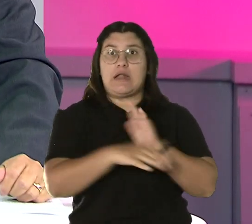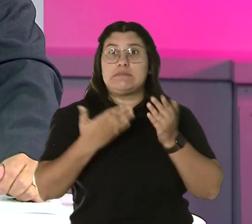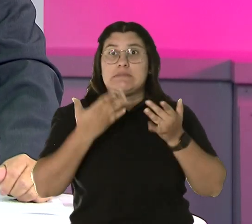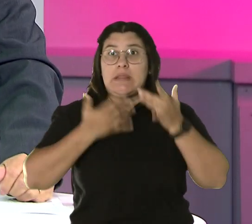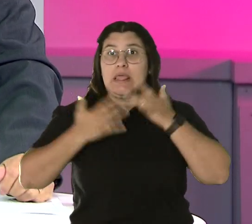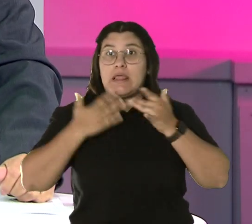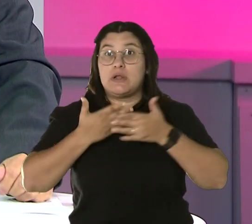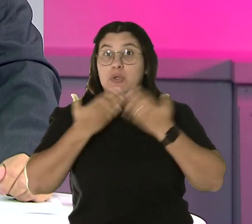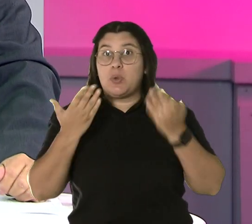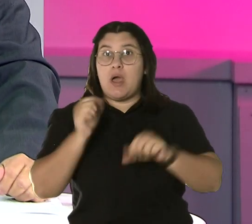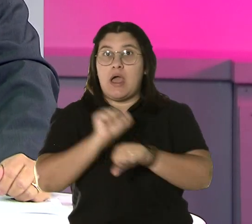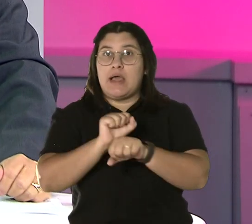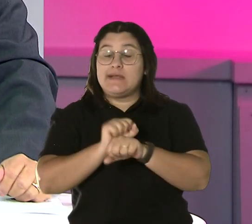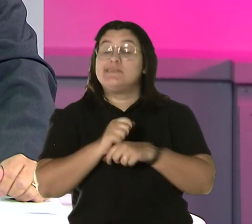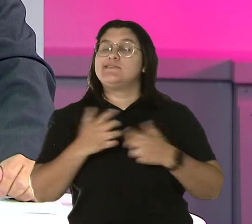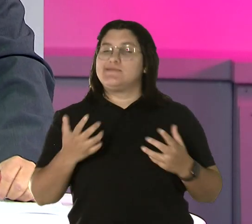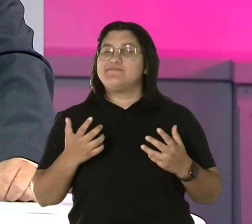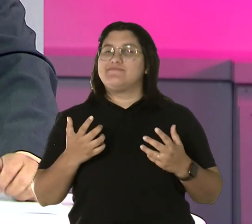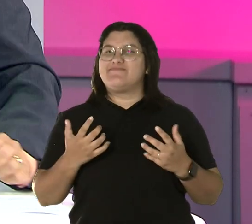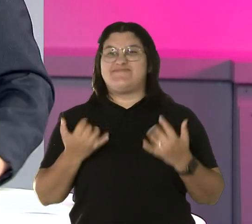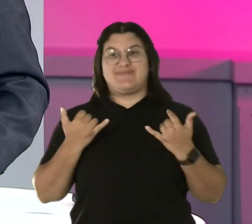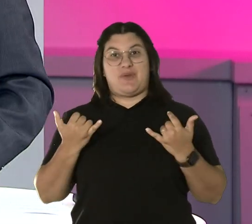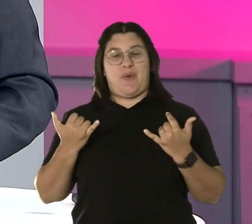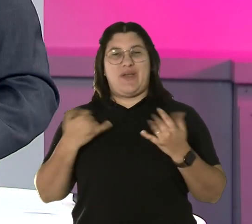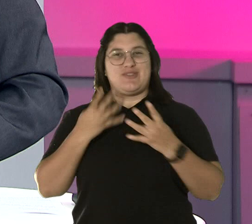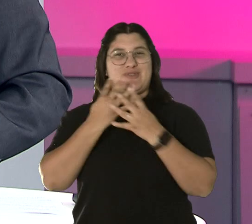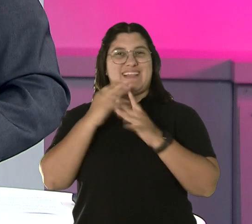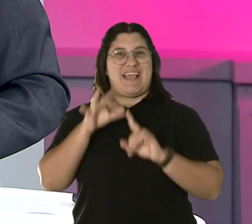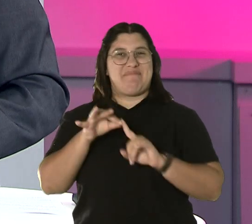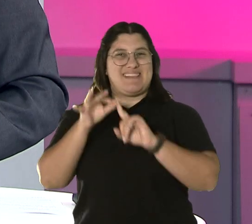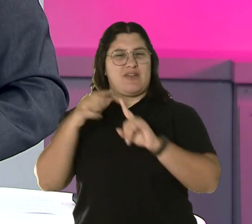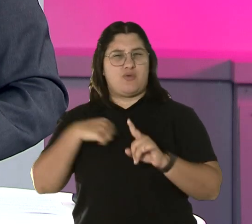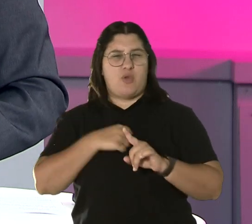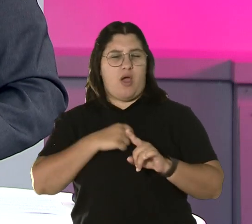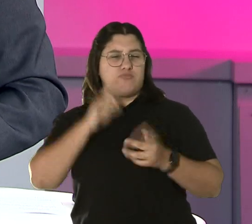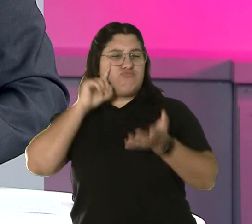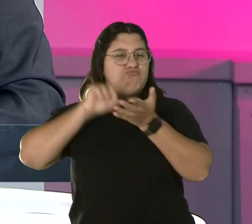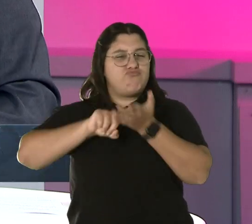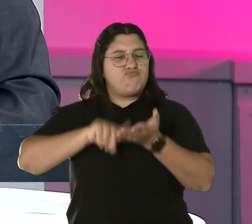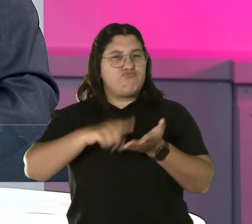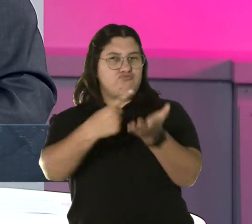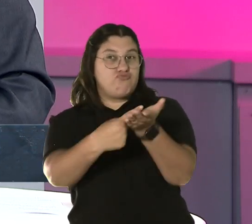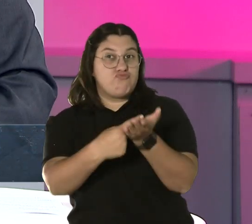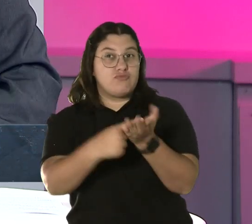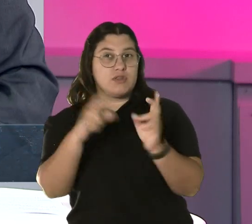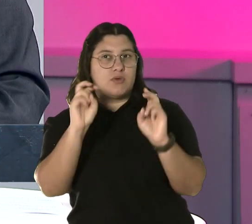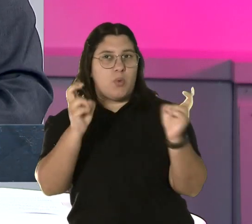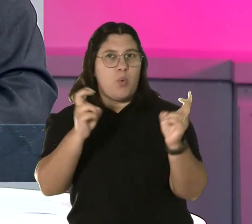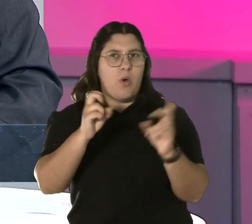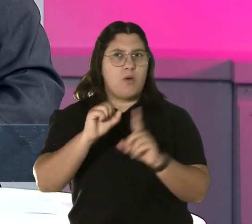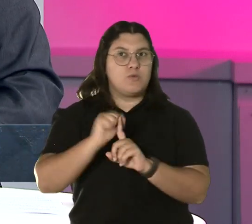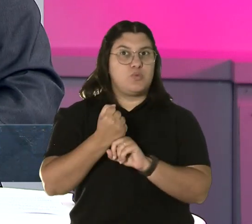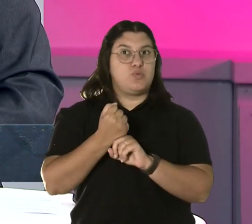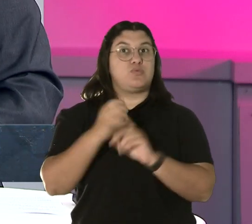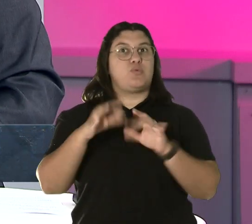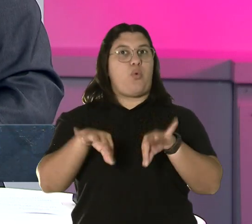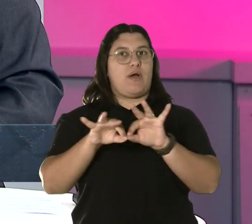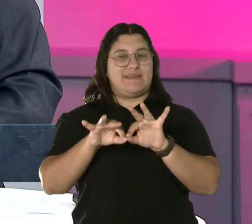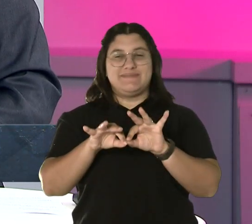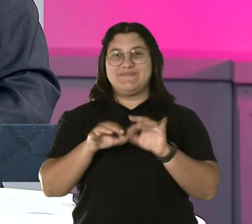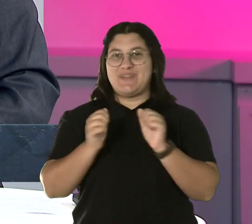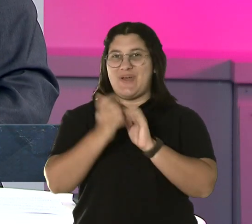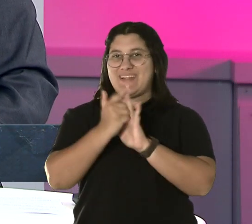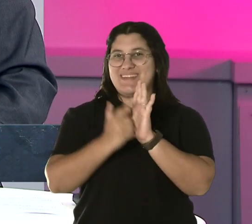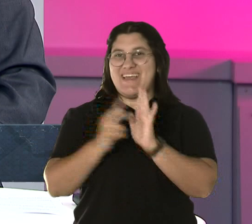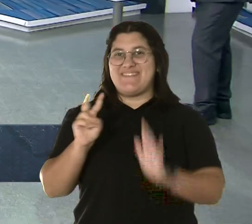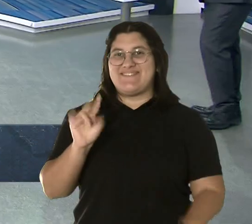del vital recurso. Hoy en Noti6 Especial analizaremos este importante asunto con la licenciada Vivian Santiago Trinidad,